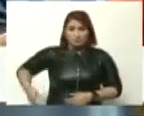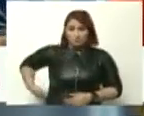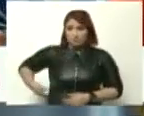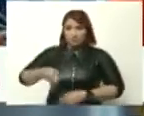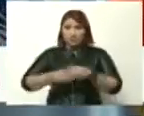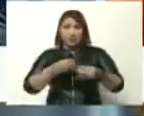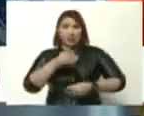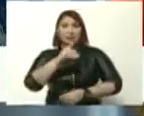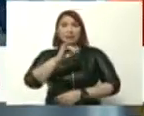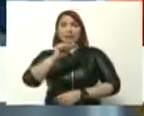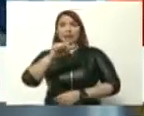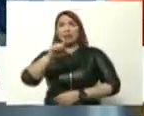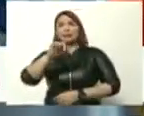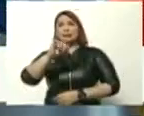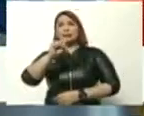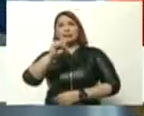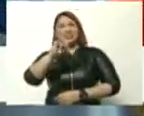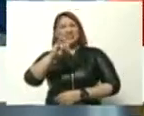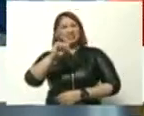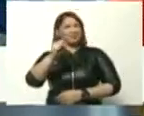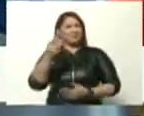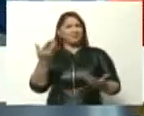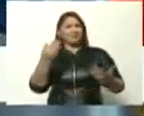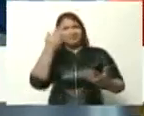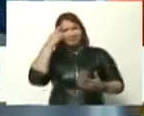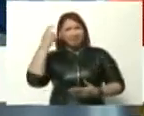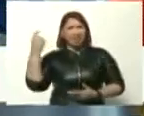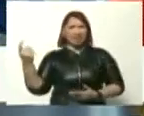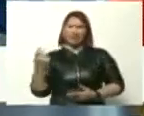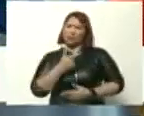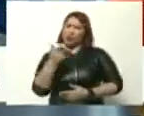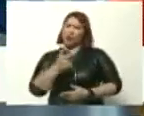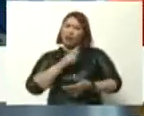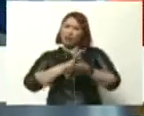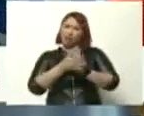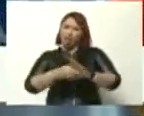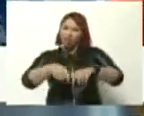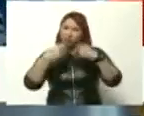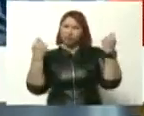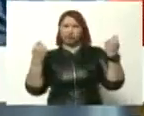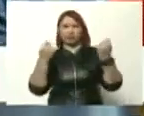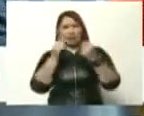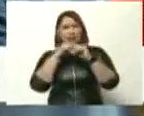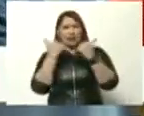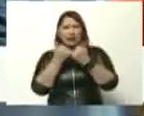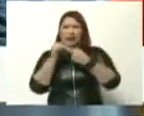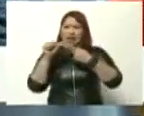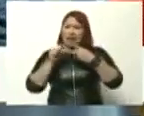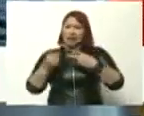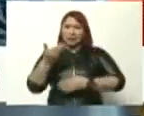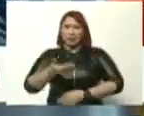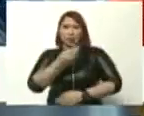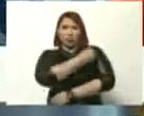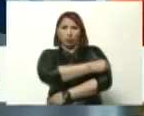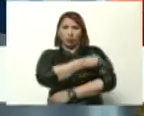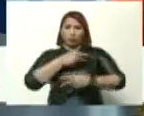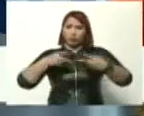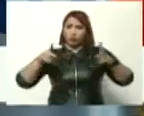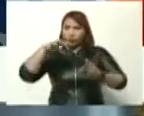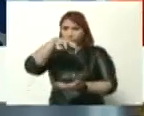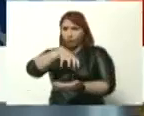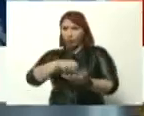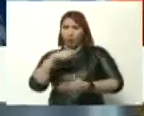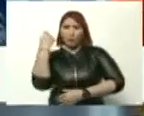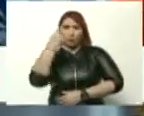realizan las diálisis. Imagínense ustedes buscando dañar un área neurálgica de un hospital público regional en